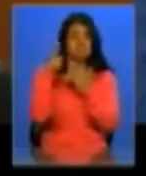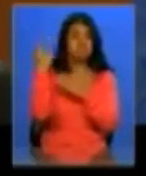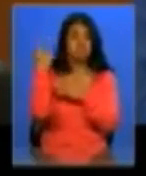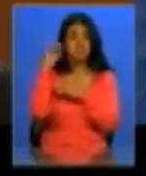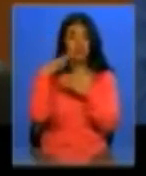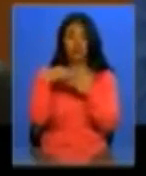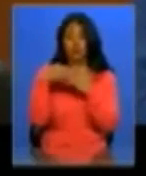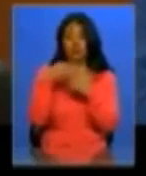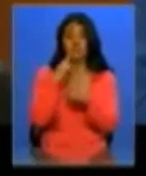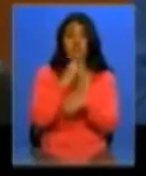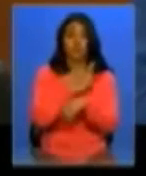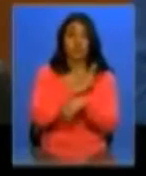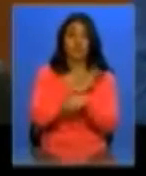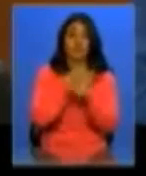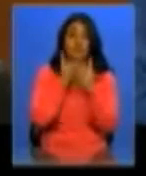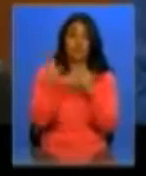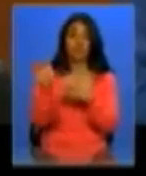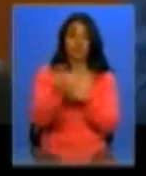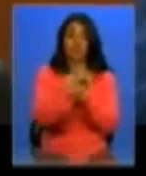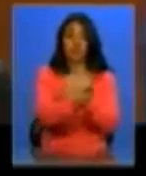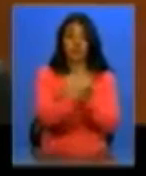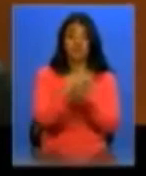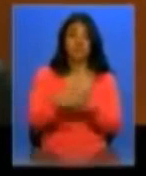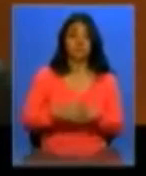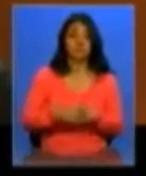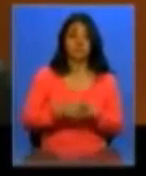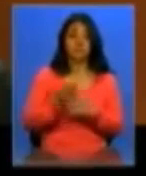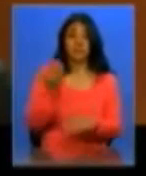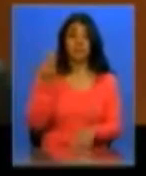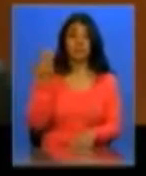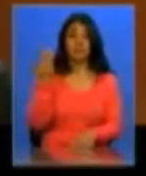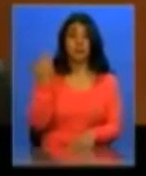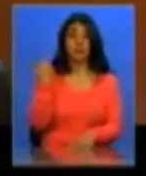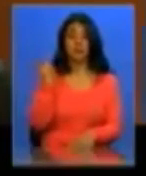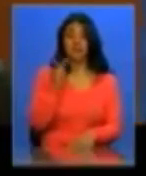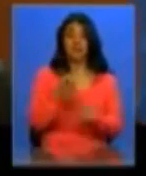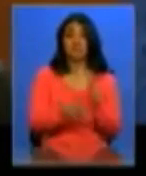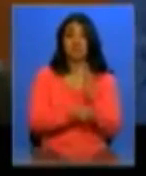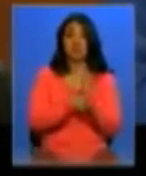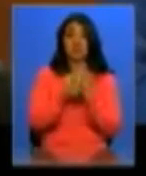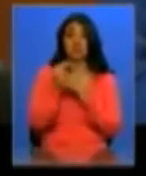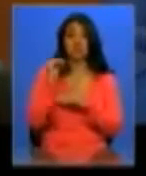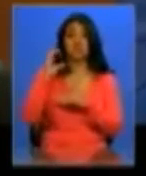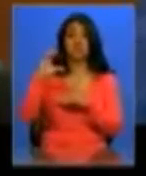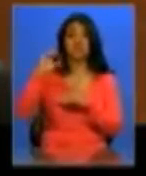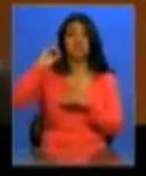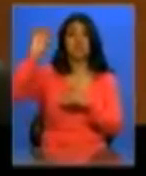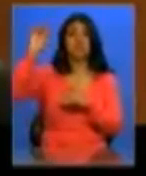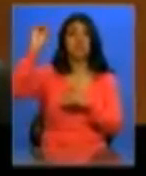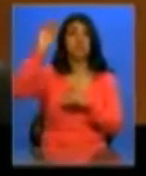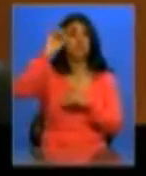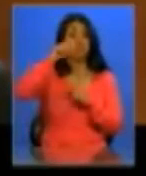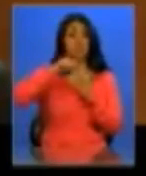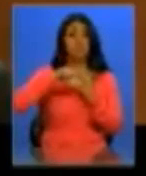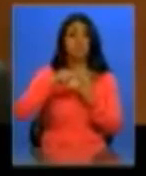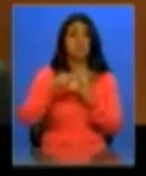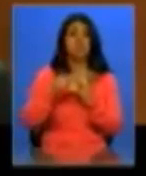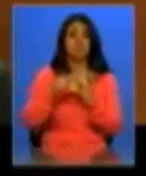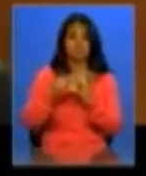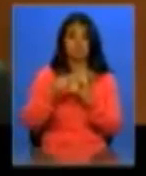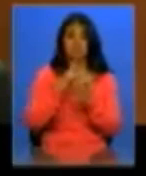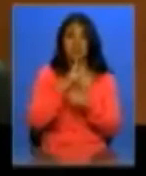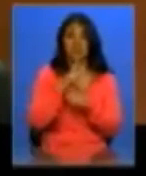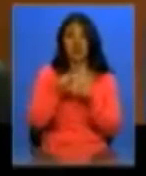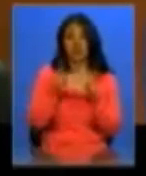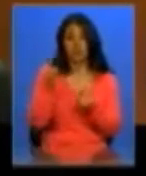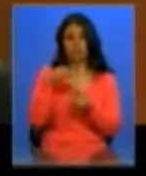miles de millones de dólares para la inversión pública, que antes quedaban en el bolsillo de las petroleras extranjeras, en el bolsillo de los tenedores extranjeros,